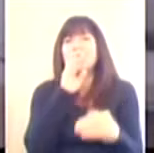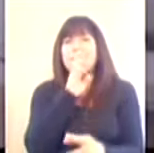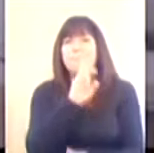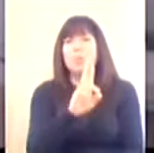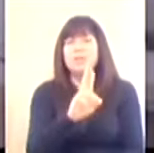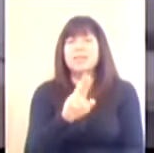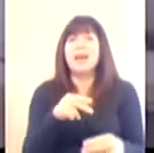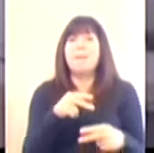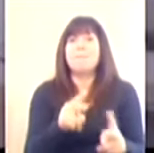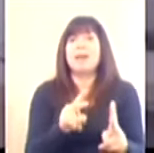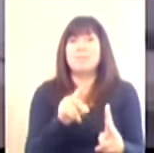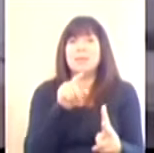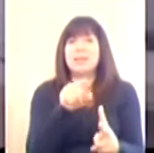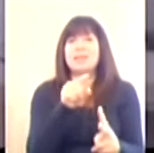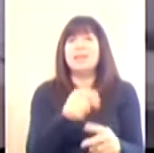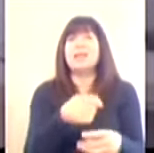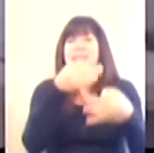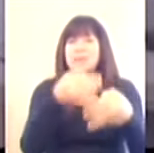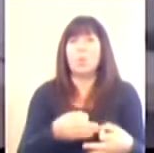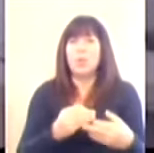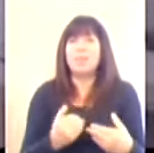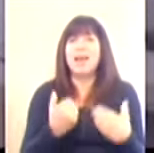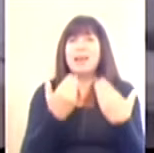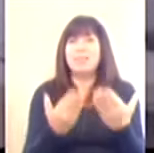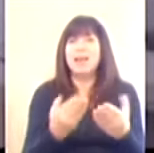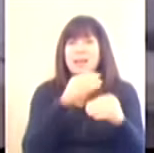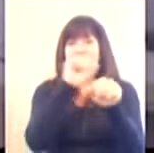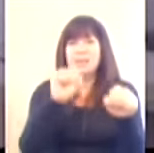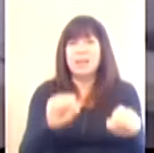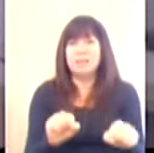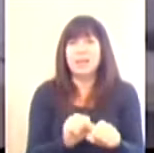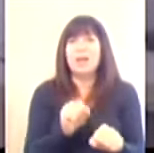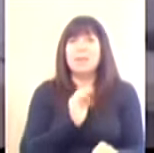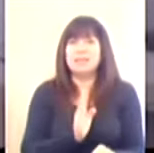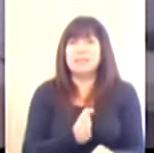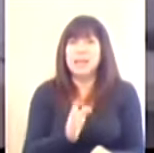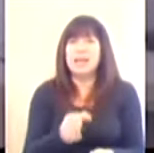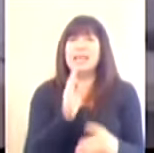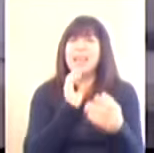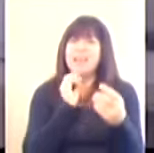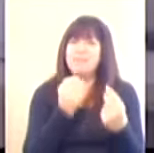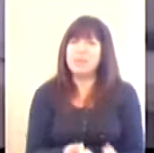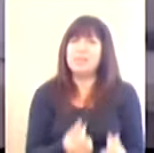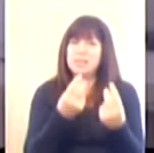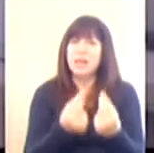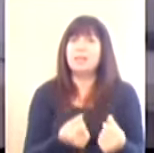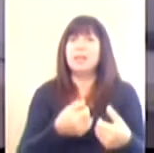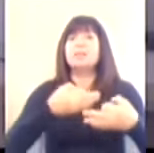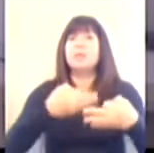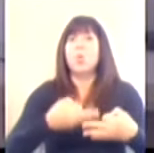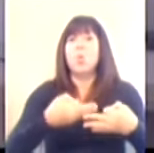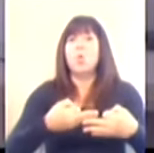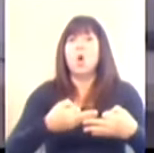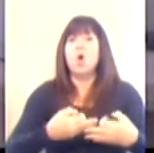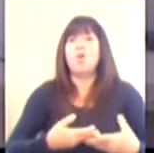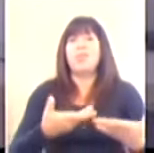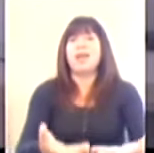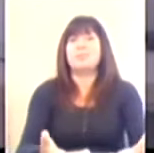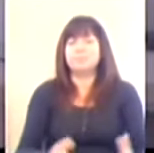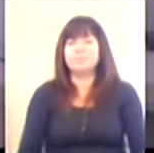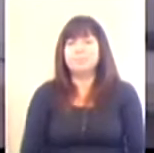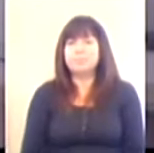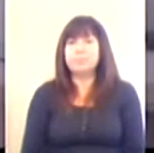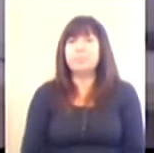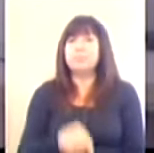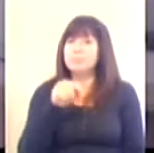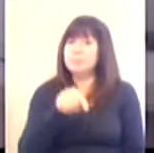permitan asegurar que el sistema siga siendo un sistema eficiente, ¿no es cierto?, y seguro de suministro. Y esas políticas y señales que